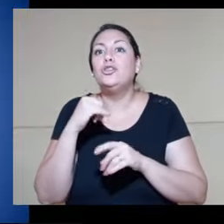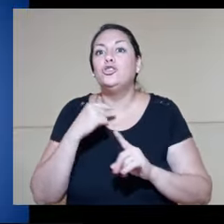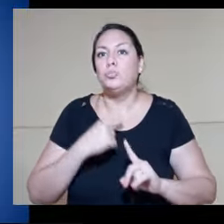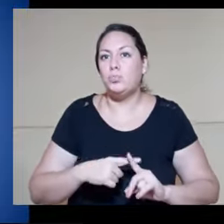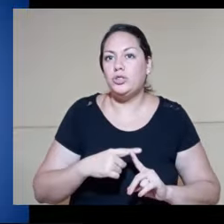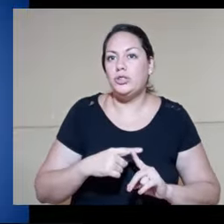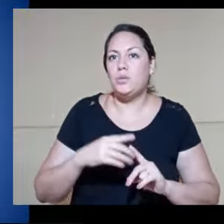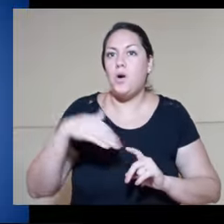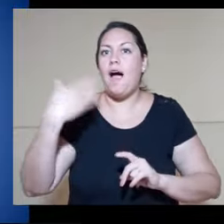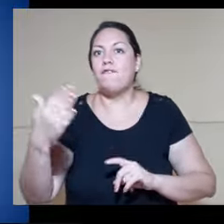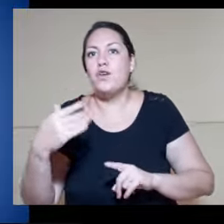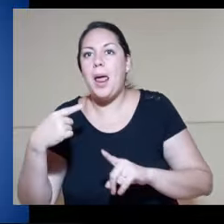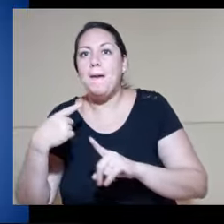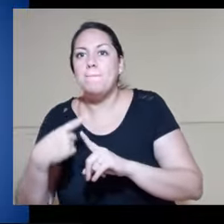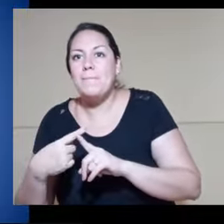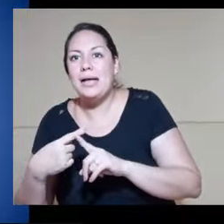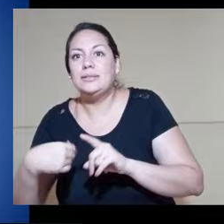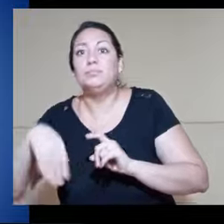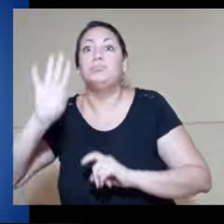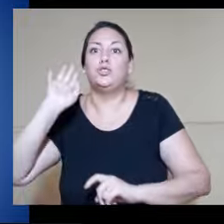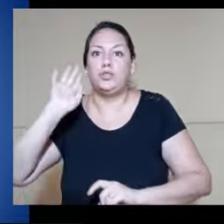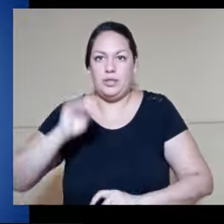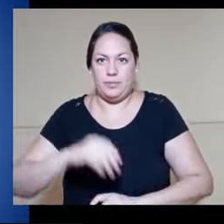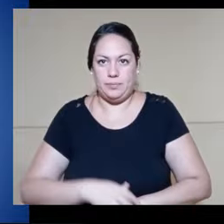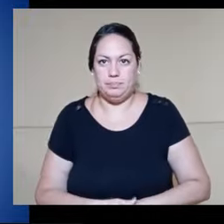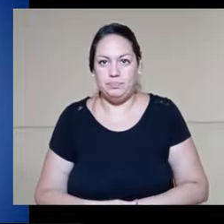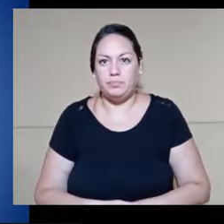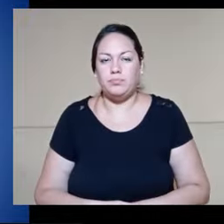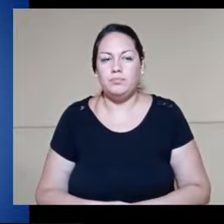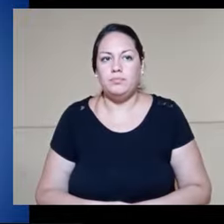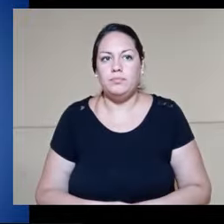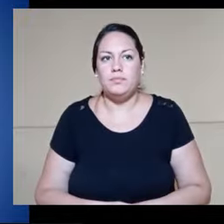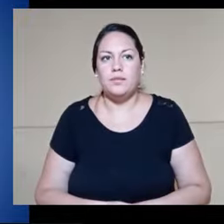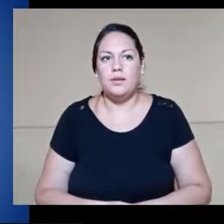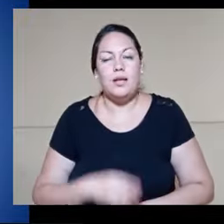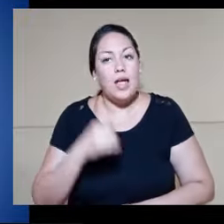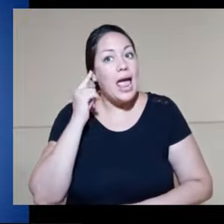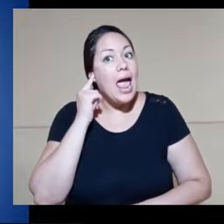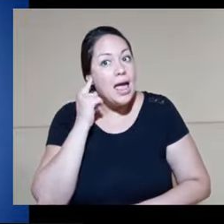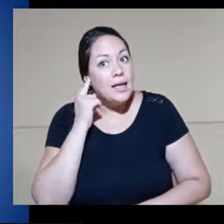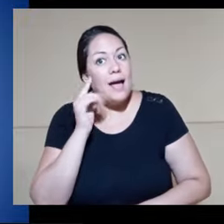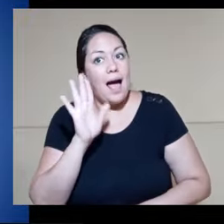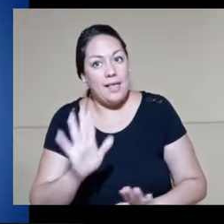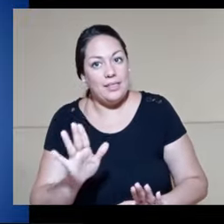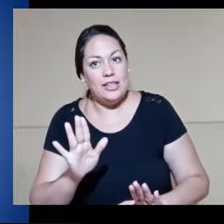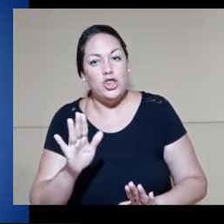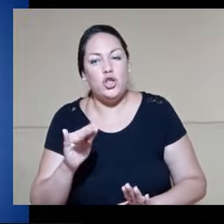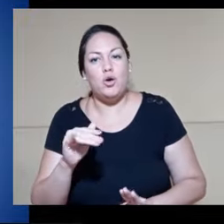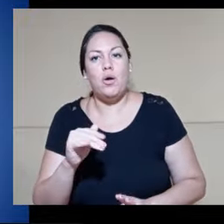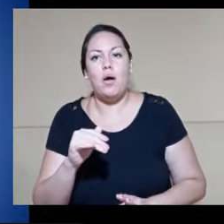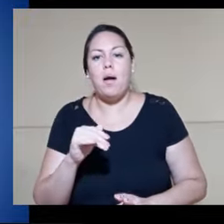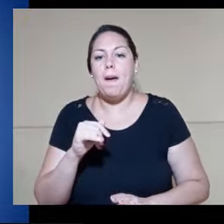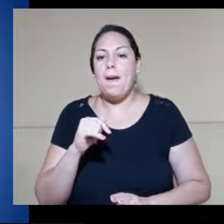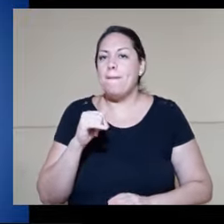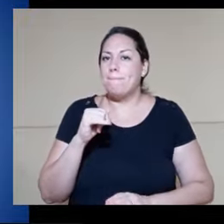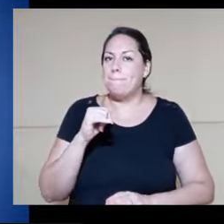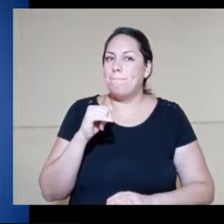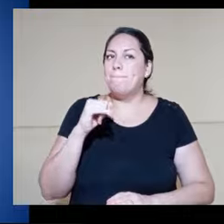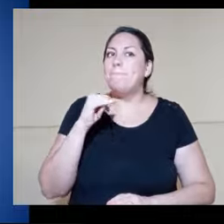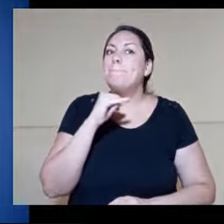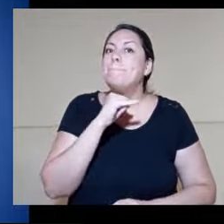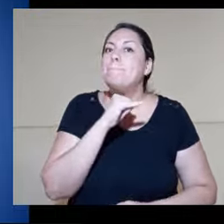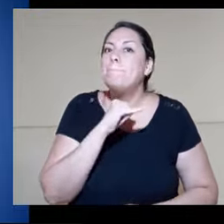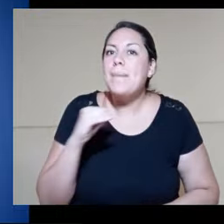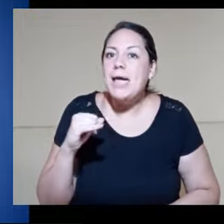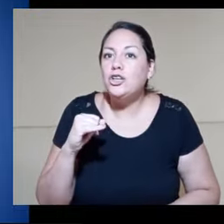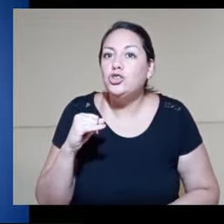menos positiva adentro con respecto a afuera. ¿Escucharon bien? Menos positiva adentro que